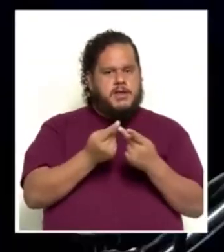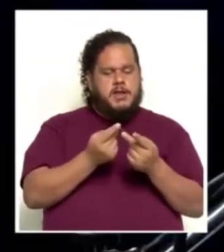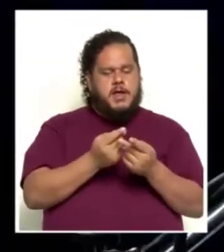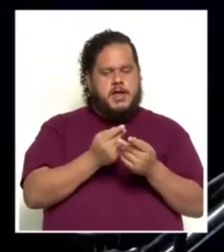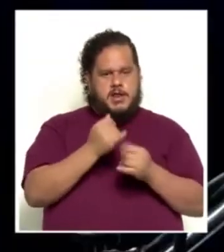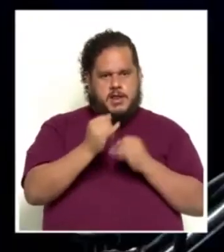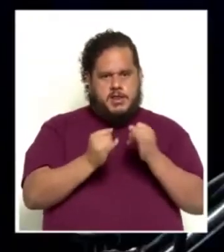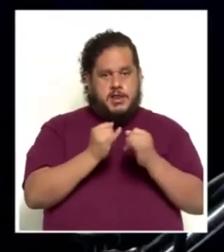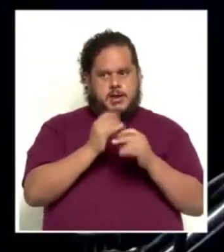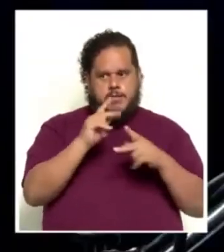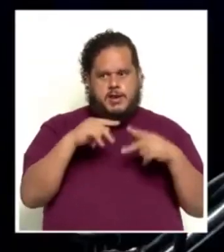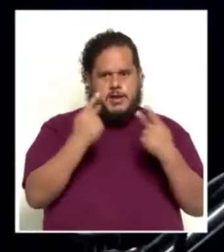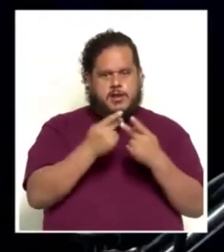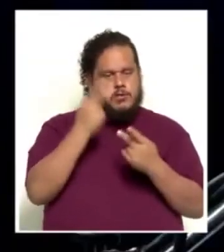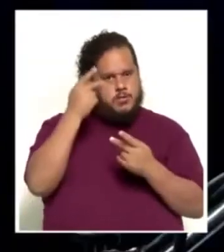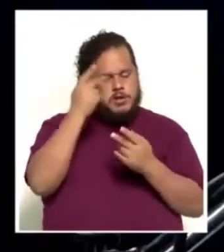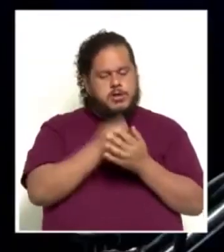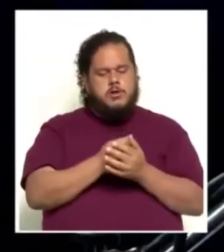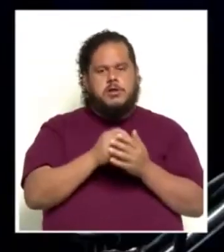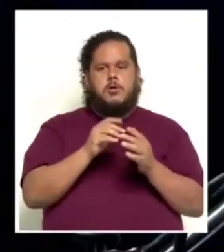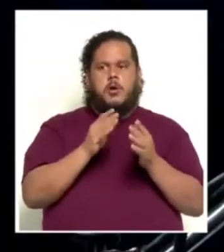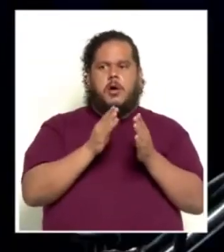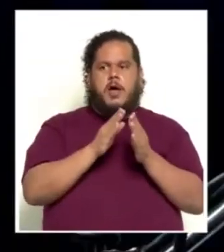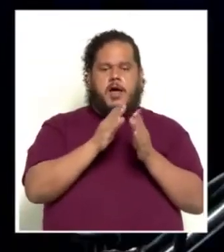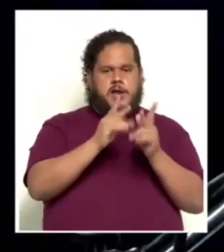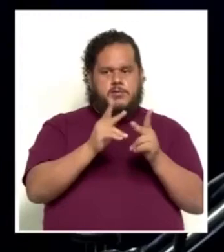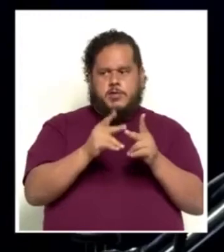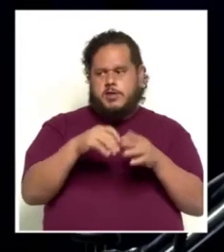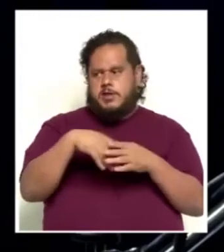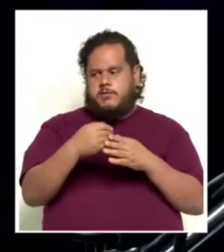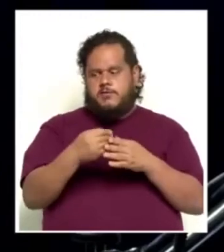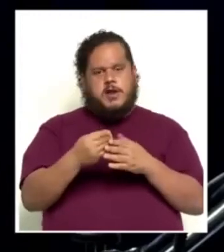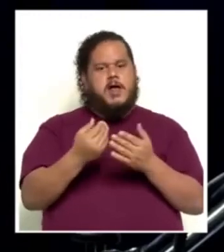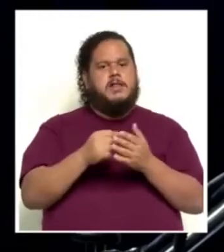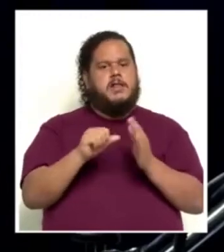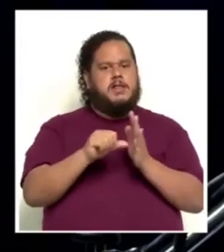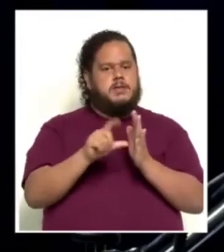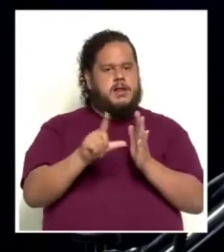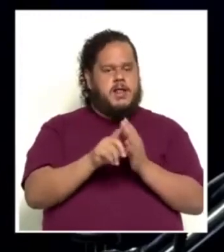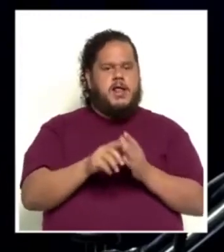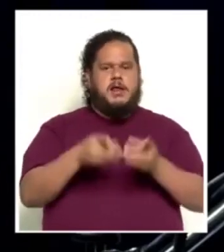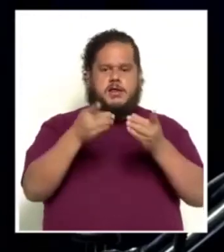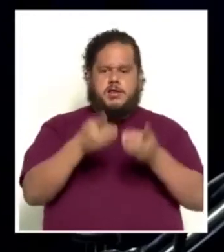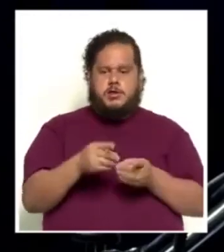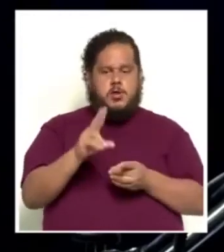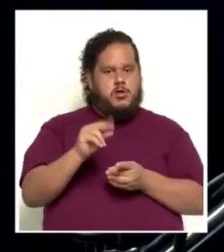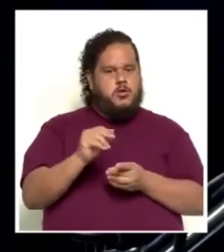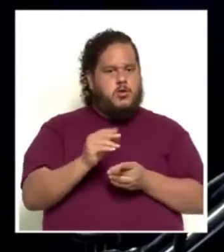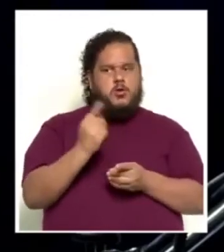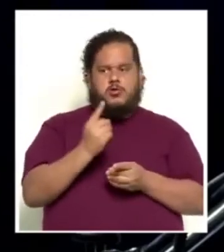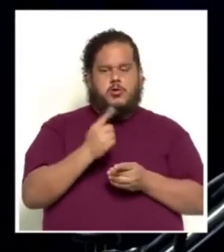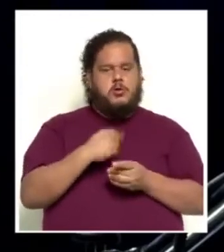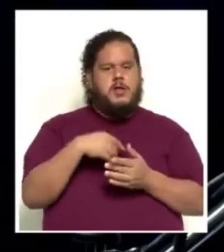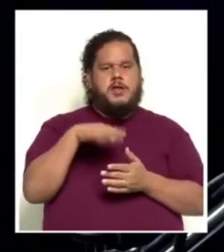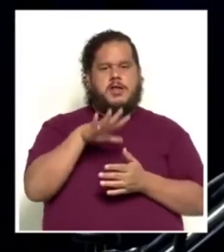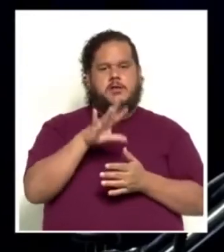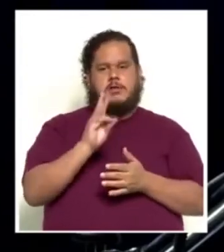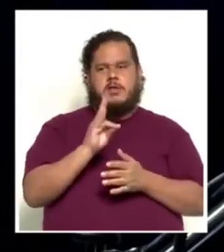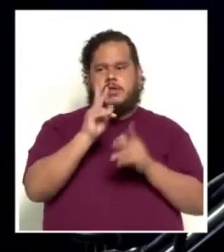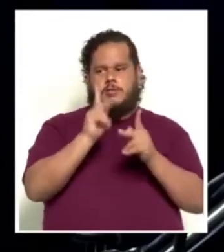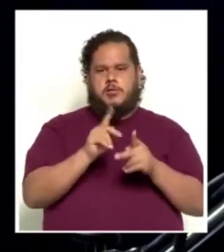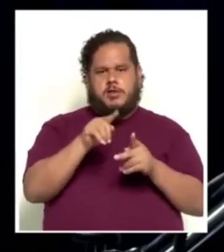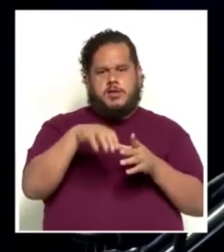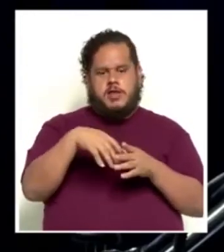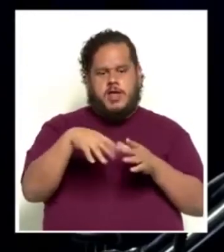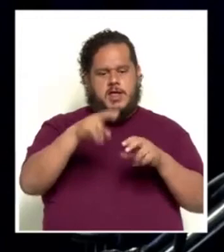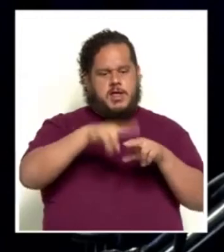el abordaje de los públicos que están fuera de la Asamblea Legislativa. Recordemos que las decisiones no se toman solo entre las 57 personas que están ahí sentadas,